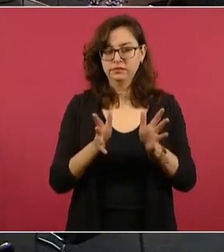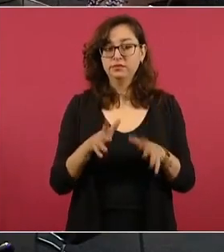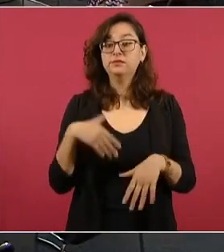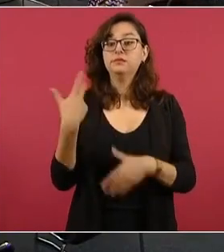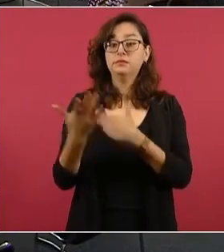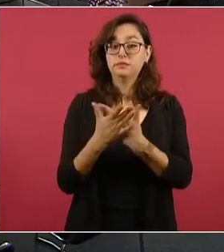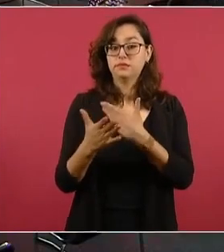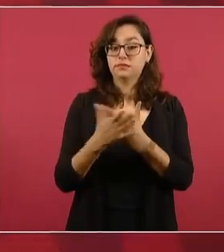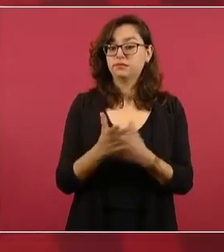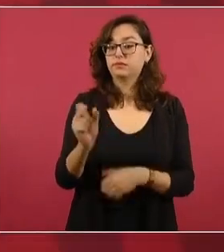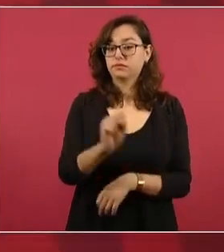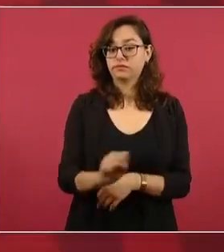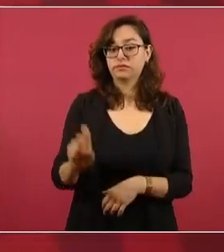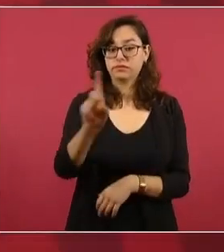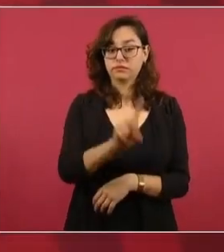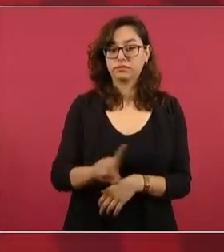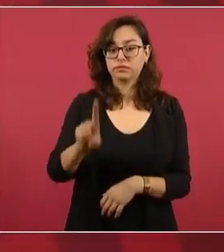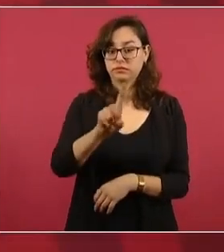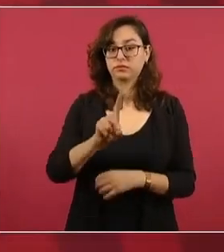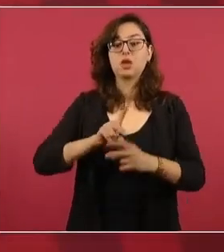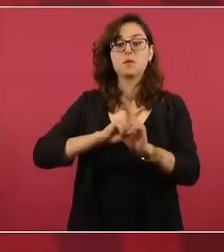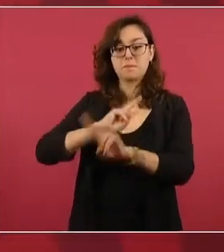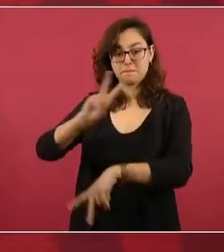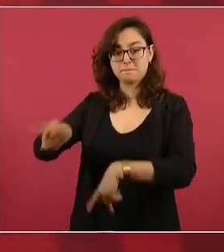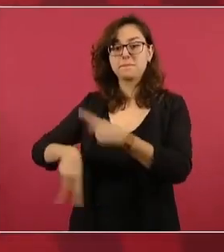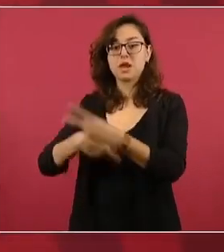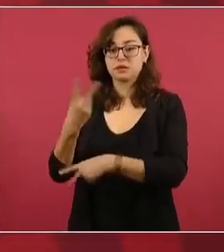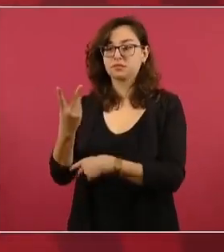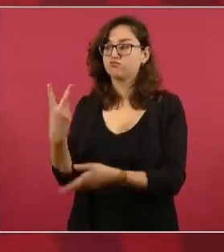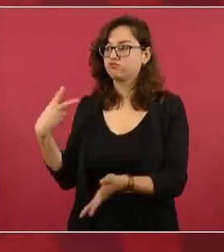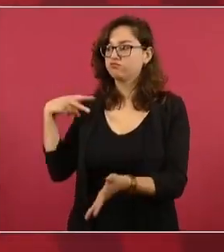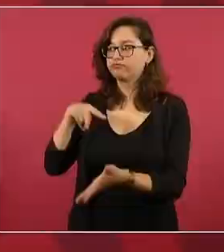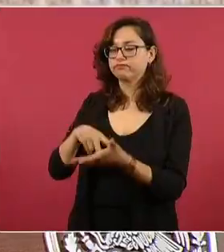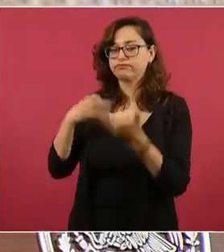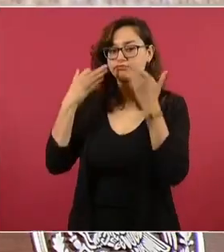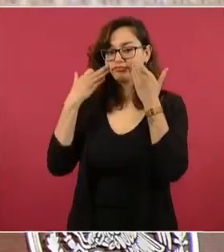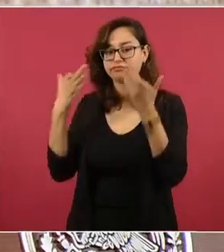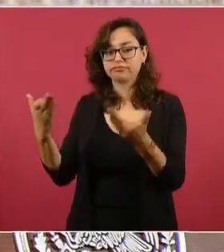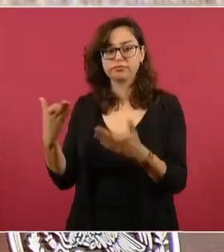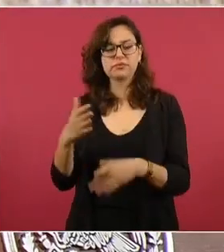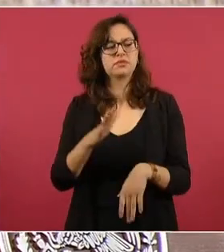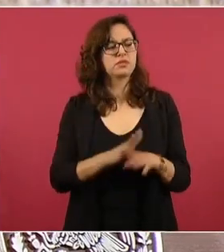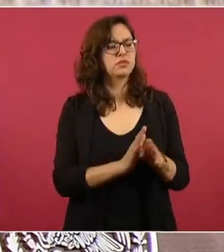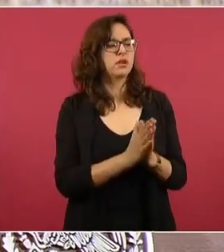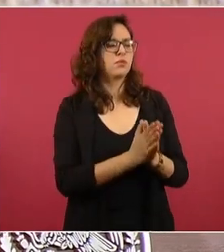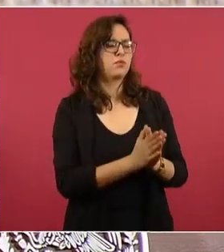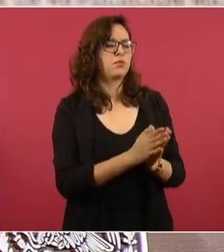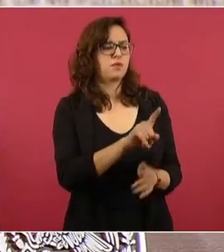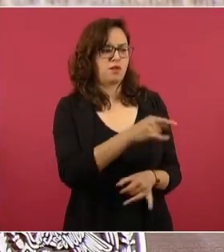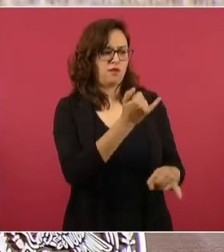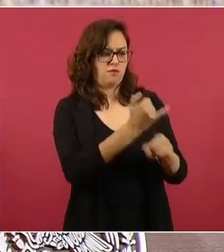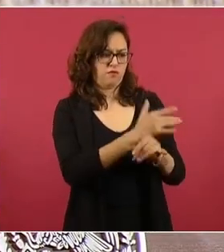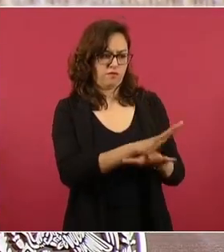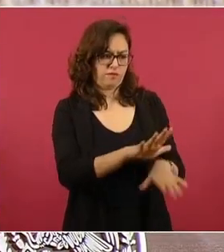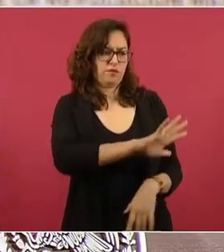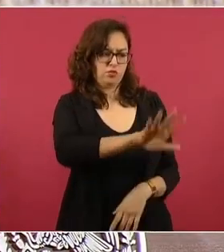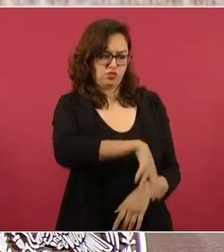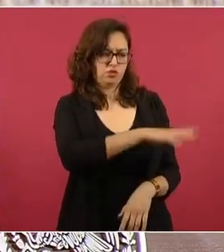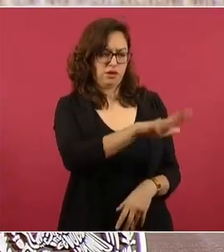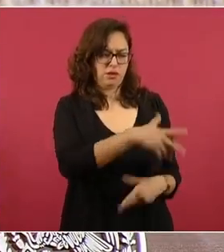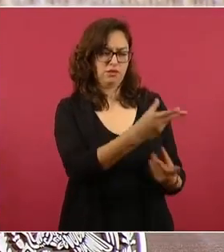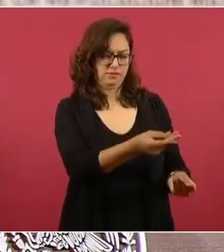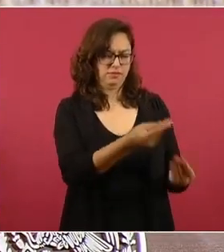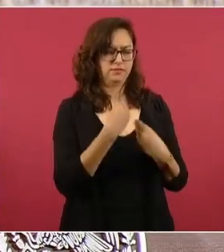fin de semana, van a estar en Vallarta, a ver si me consiguen el informe